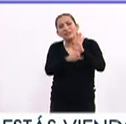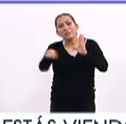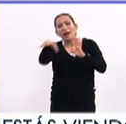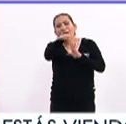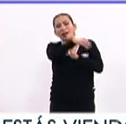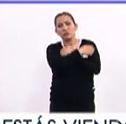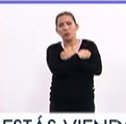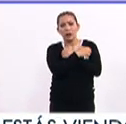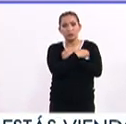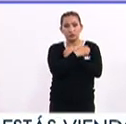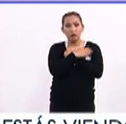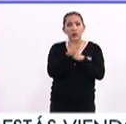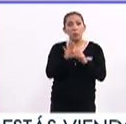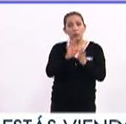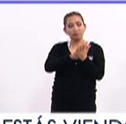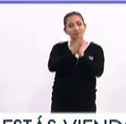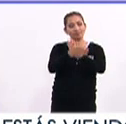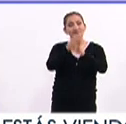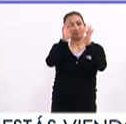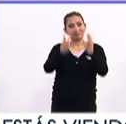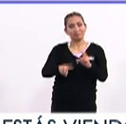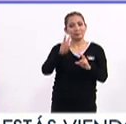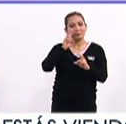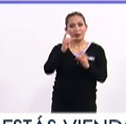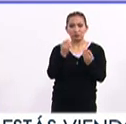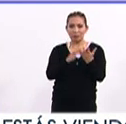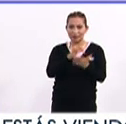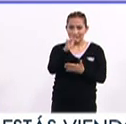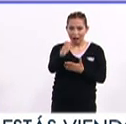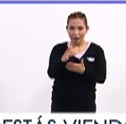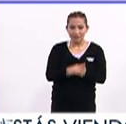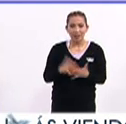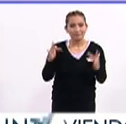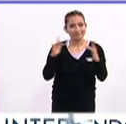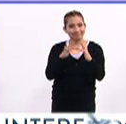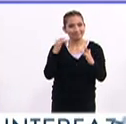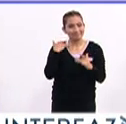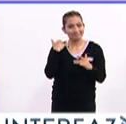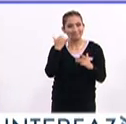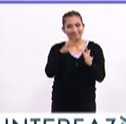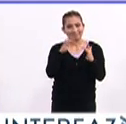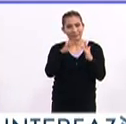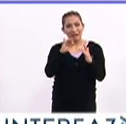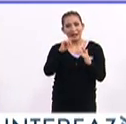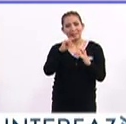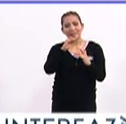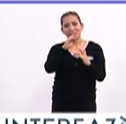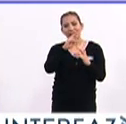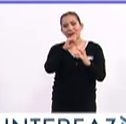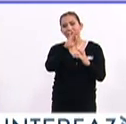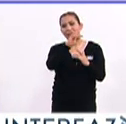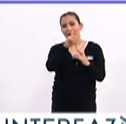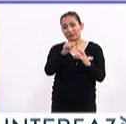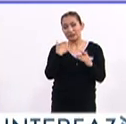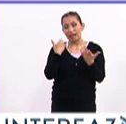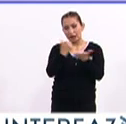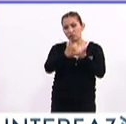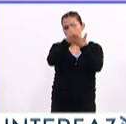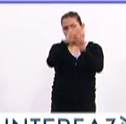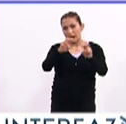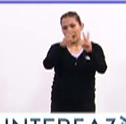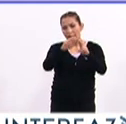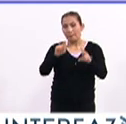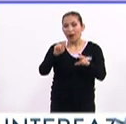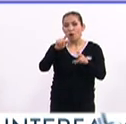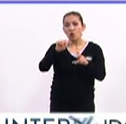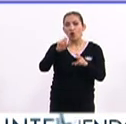educativos han podido hacer realidad esta visión. Le agradecemos mucho que haya tomado este enlace para Interfaz y nos haya ayudado a analizar a Paulo